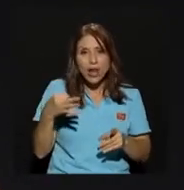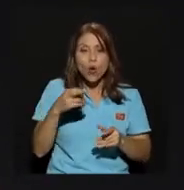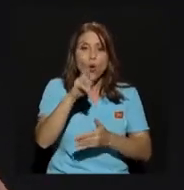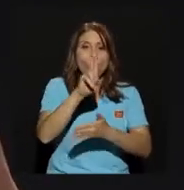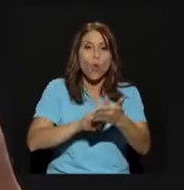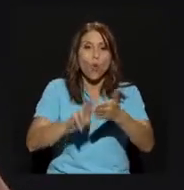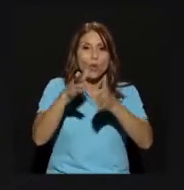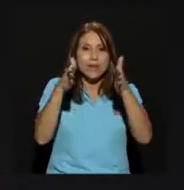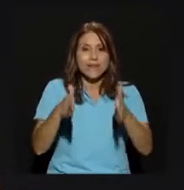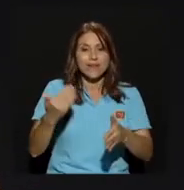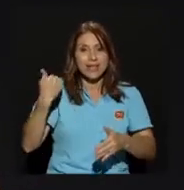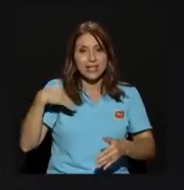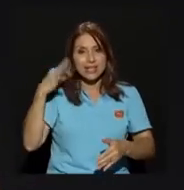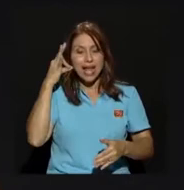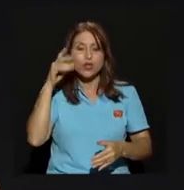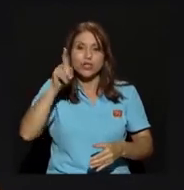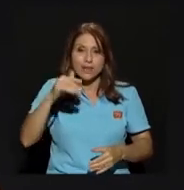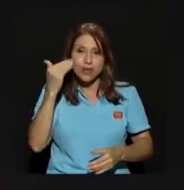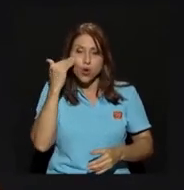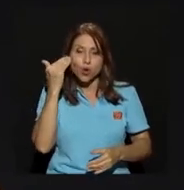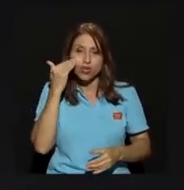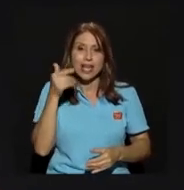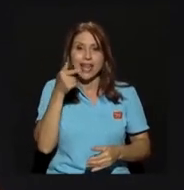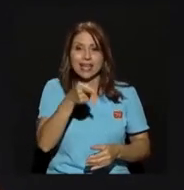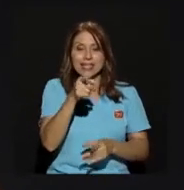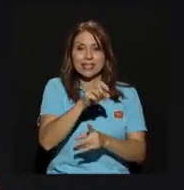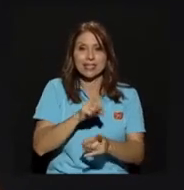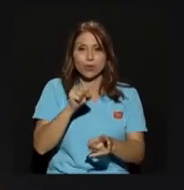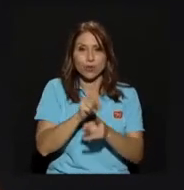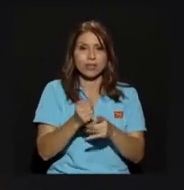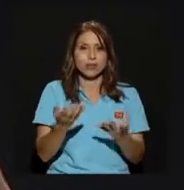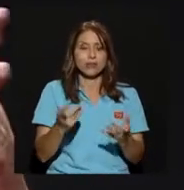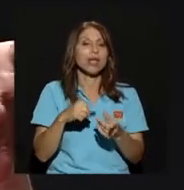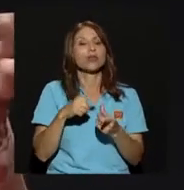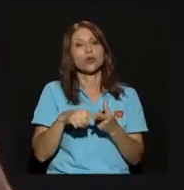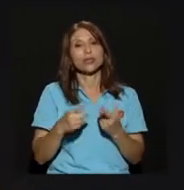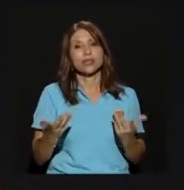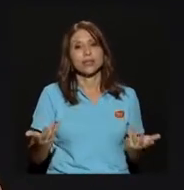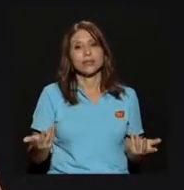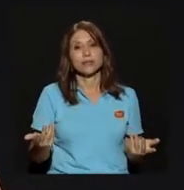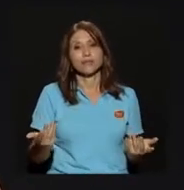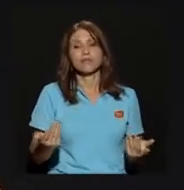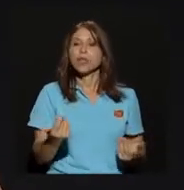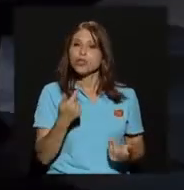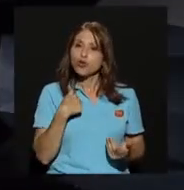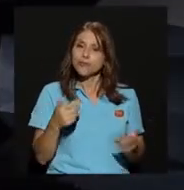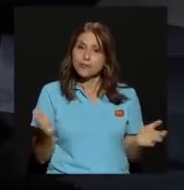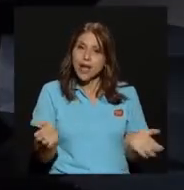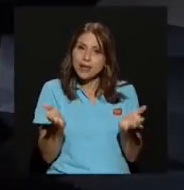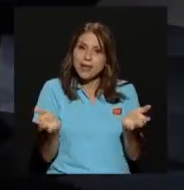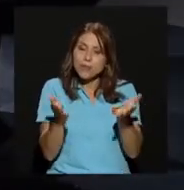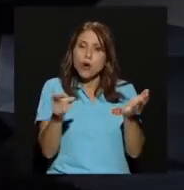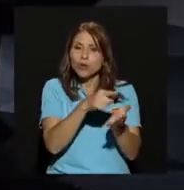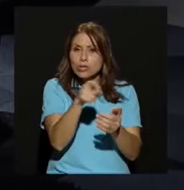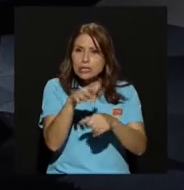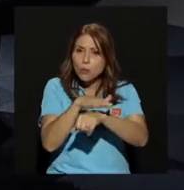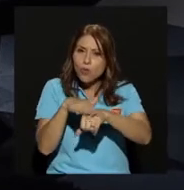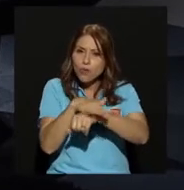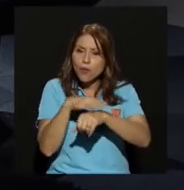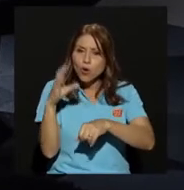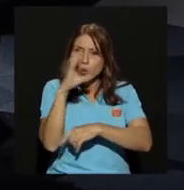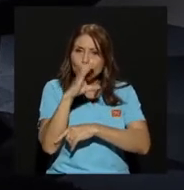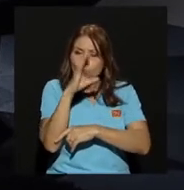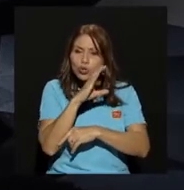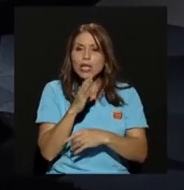las universitarias tenemos que conocer ese tipo de situaciones. Entonces, yo los animo a que por favor lo busquen,